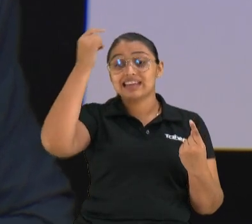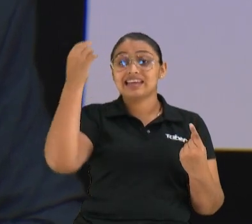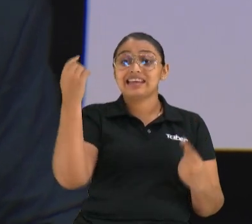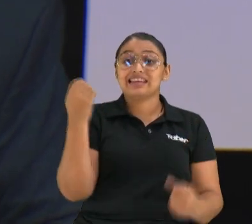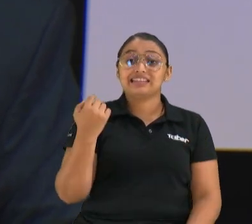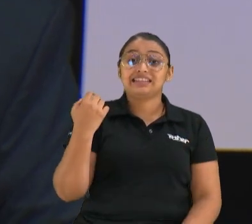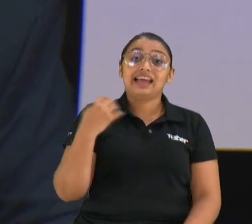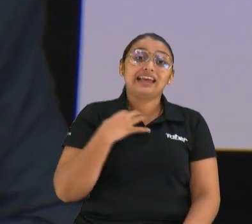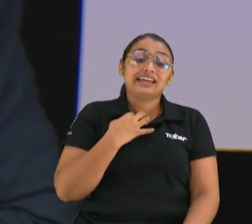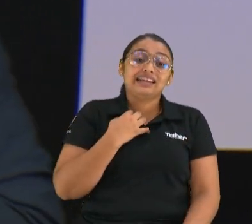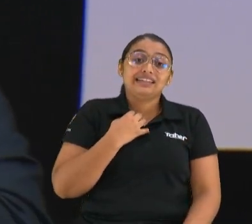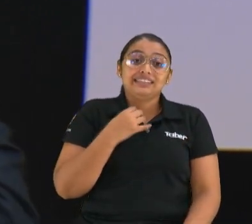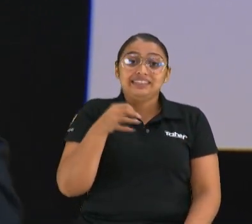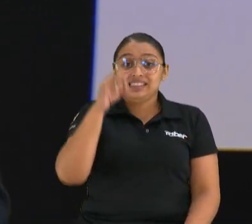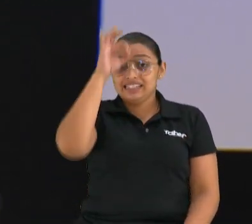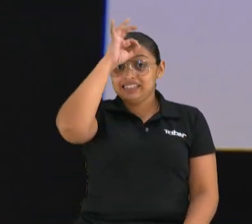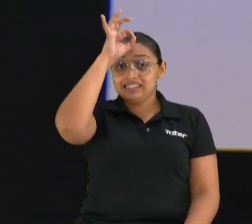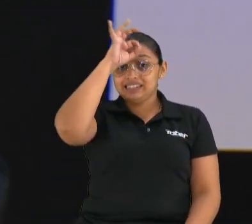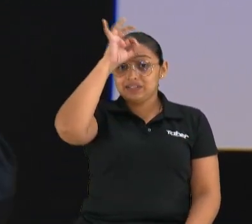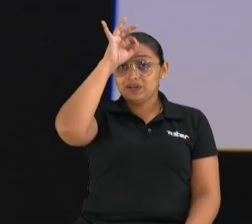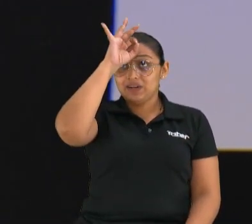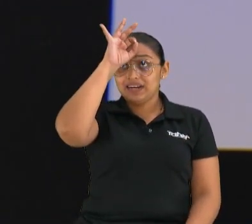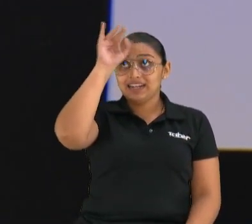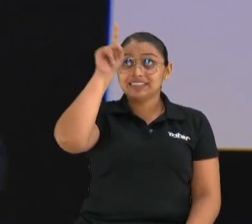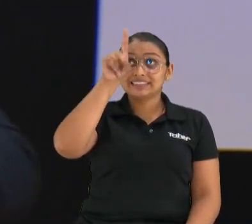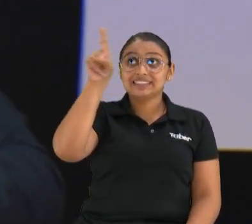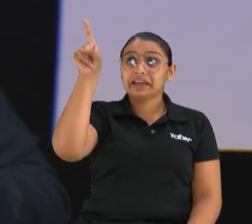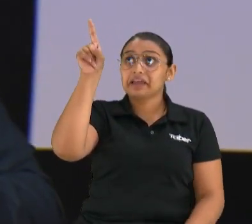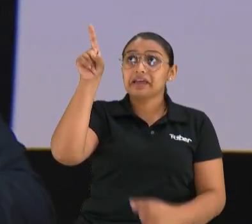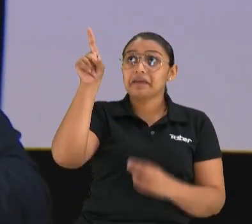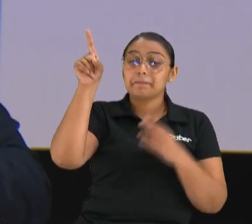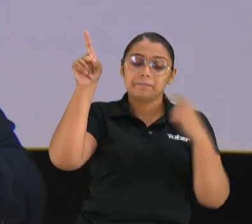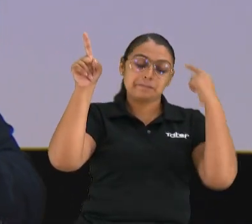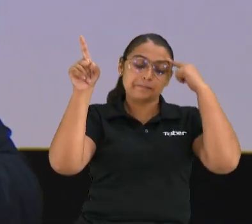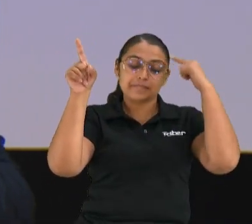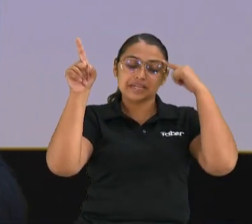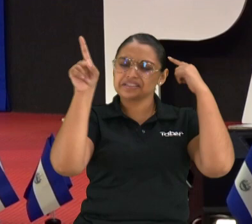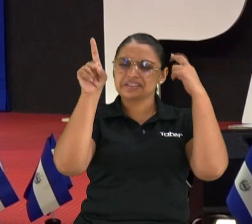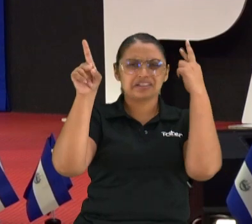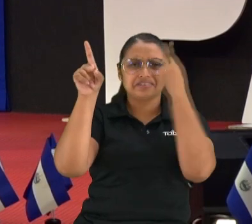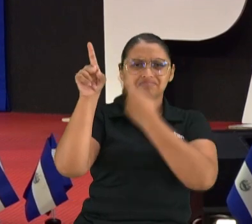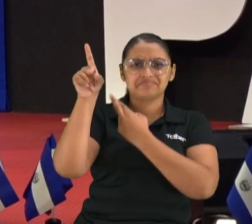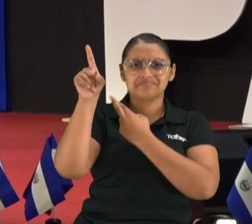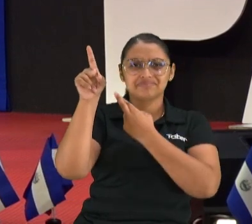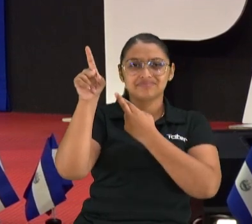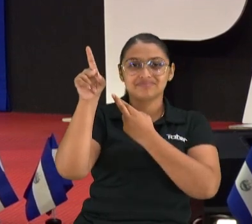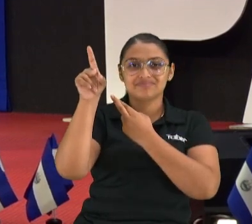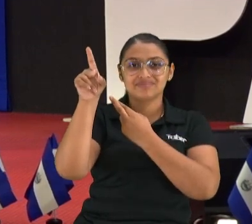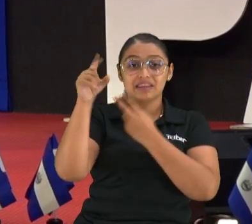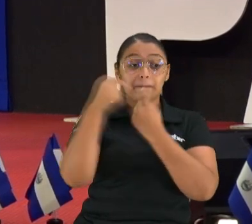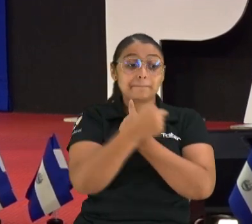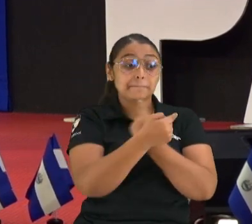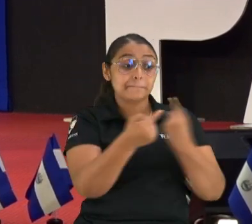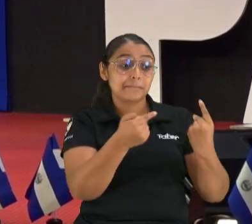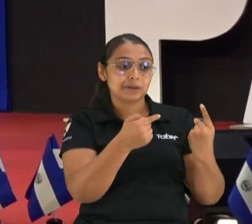que ignora que hay consecuencias y es el que no acepta que se está poniendo viejo